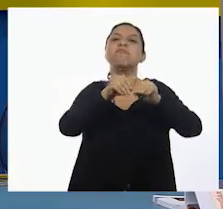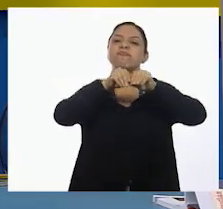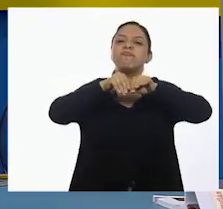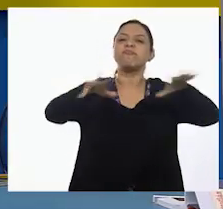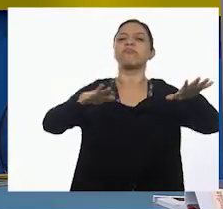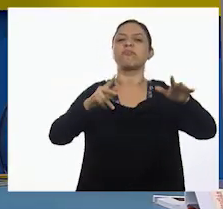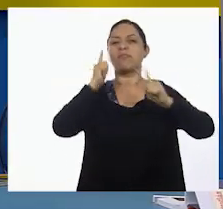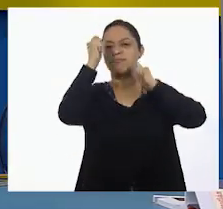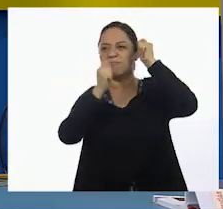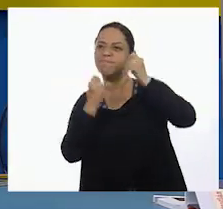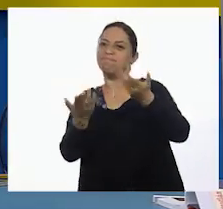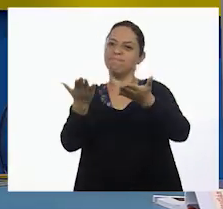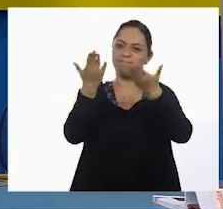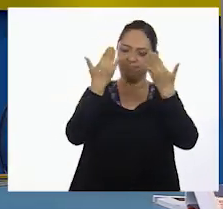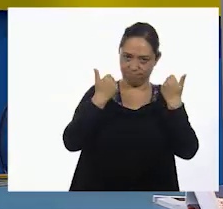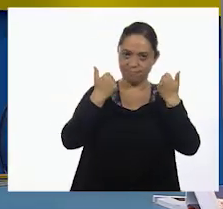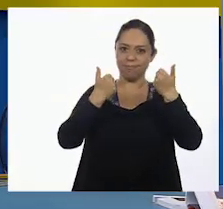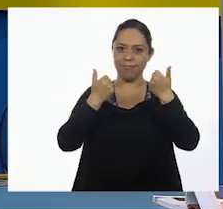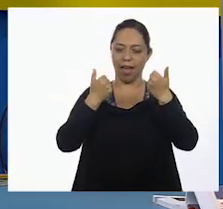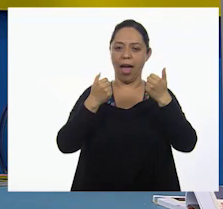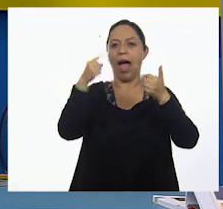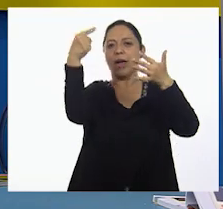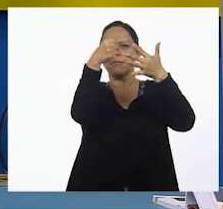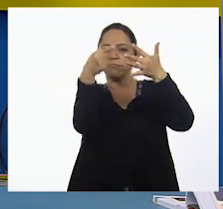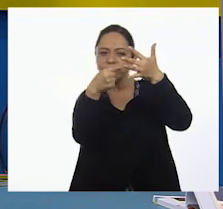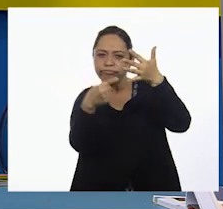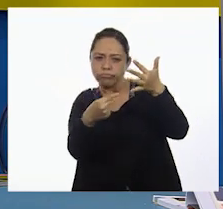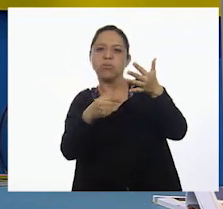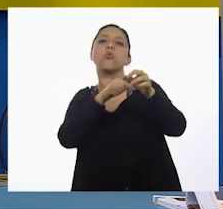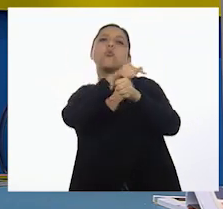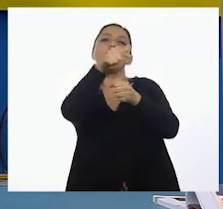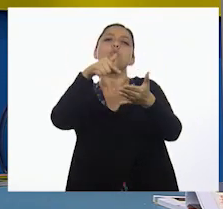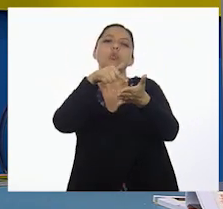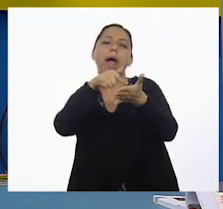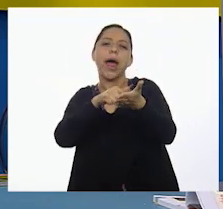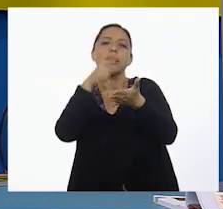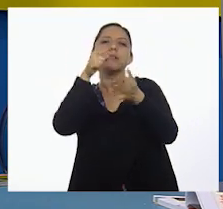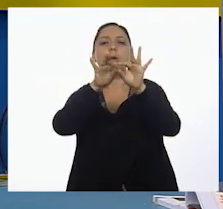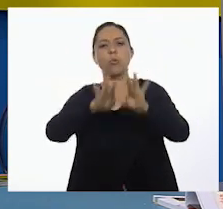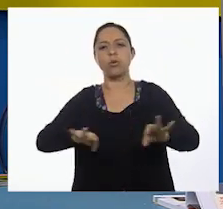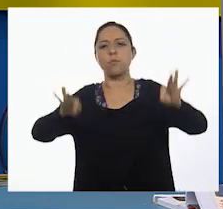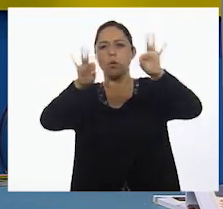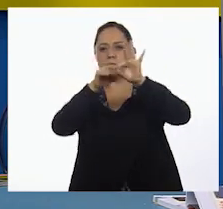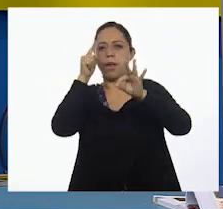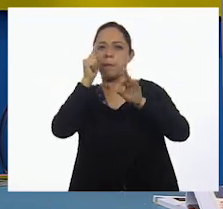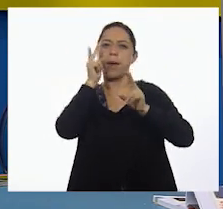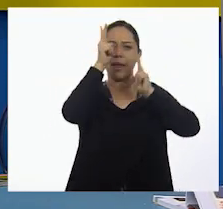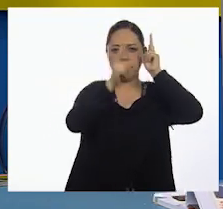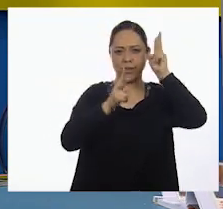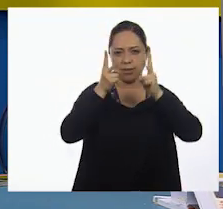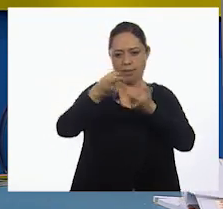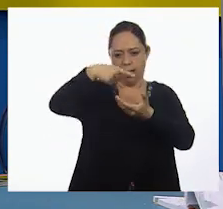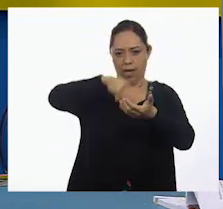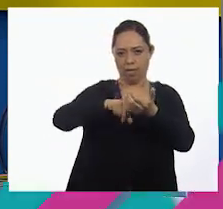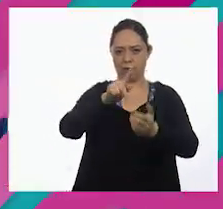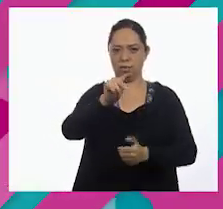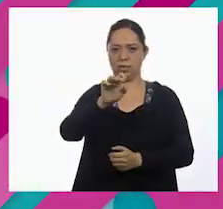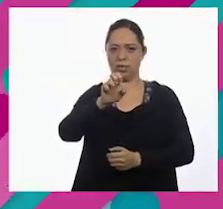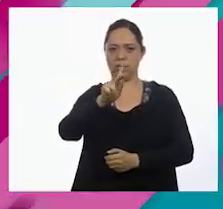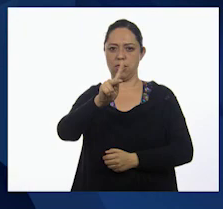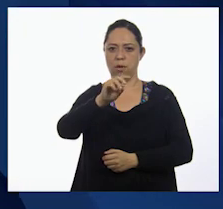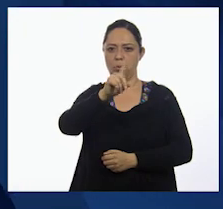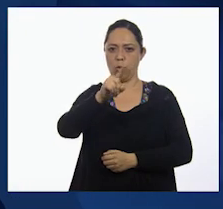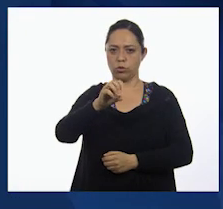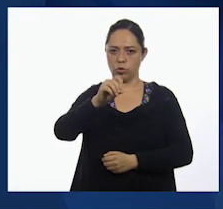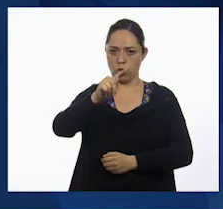va desglosando también cuáles son los atractivos o los puntos más importantes para ir a visitar en Tepoztlán. Exacto.